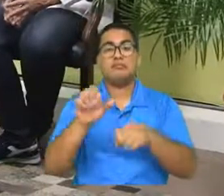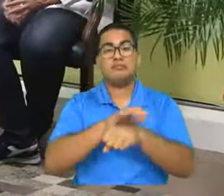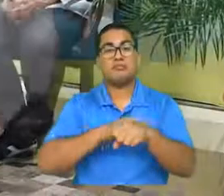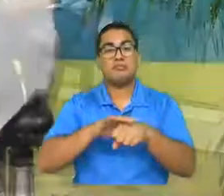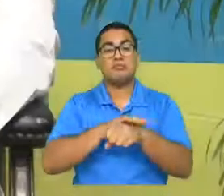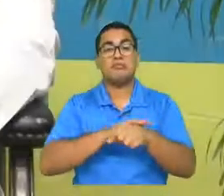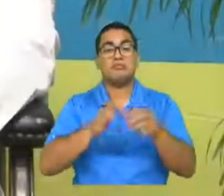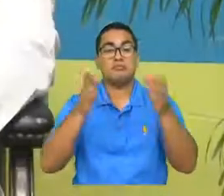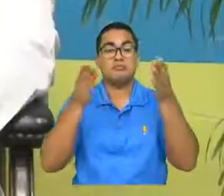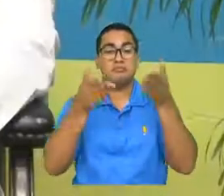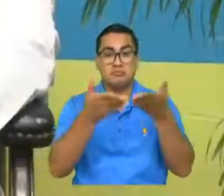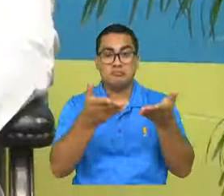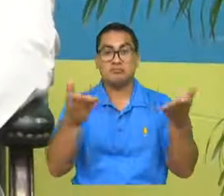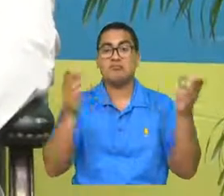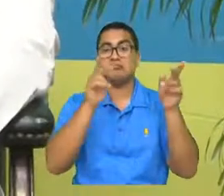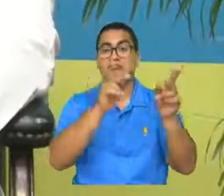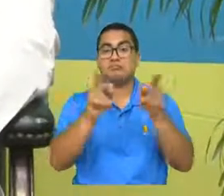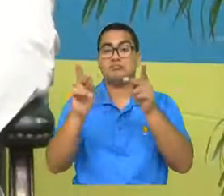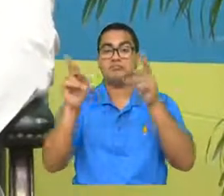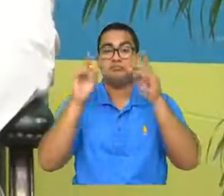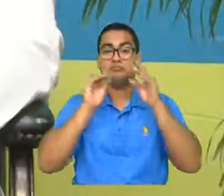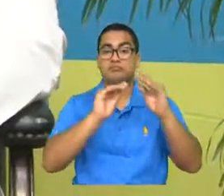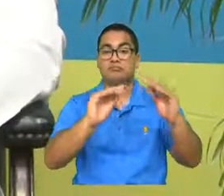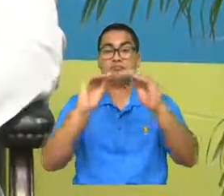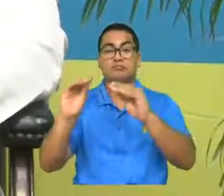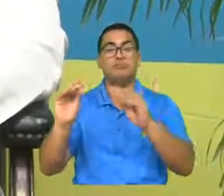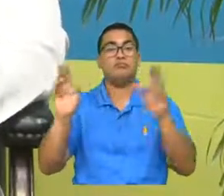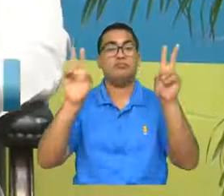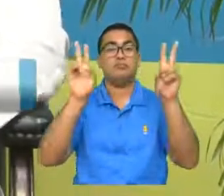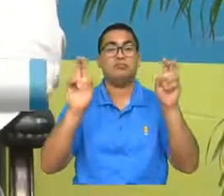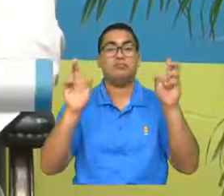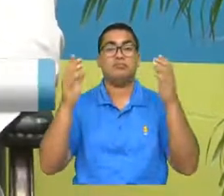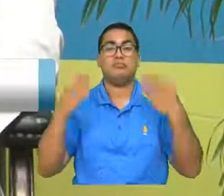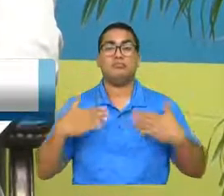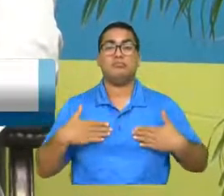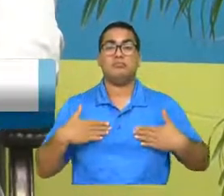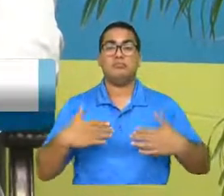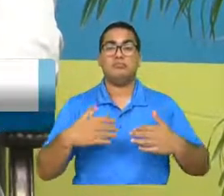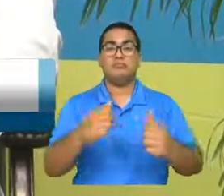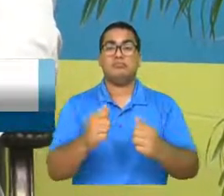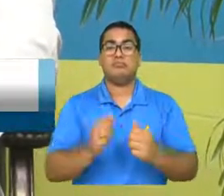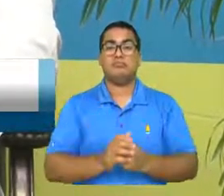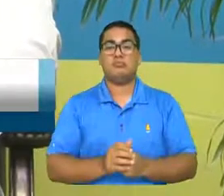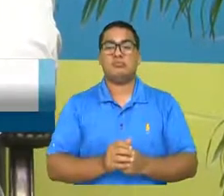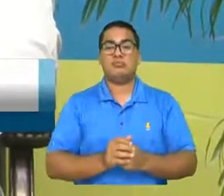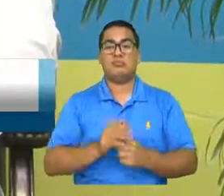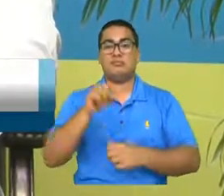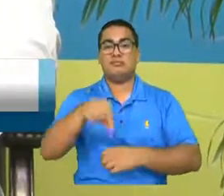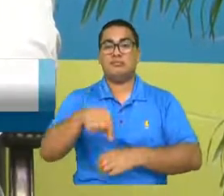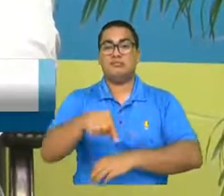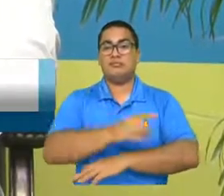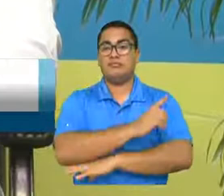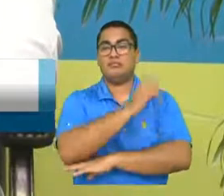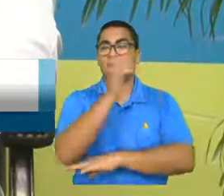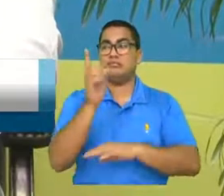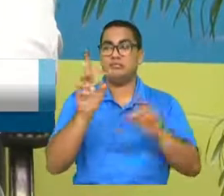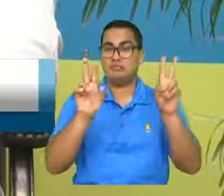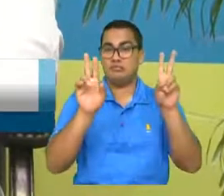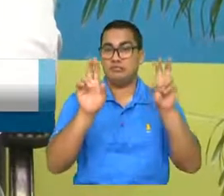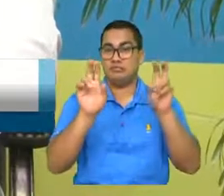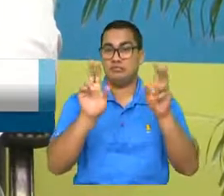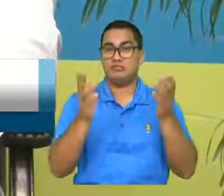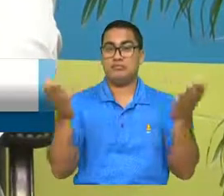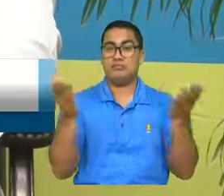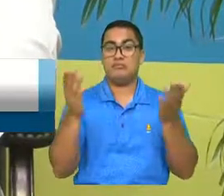nuestra población y educar en salud. El tema que nos merece el día de hoy, como decir, el